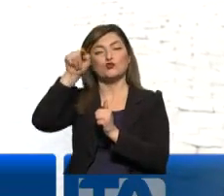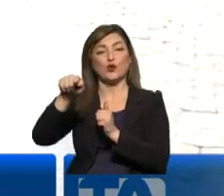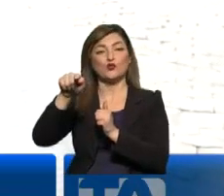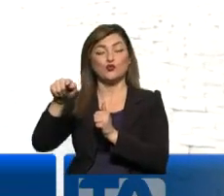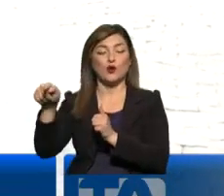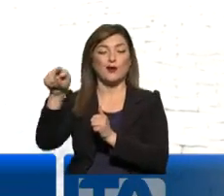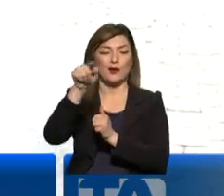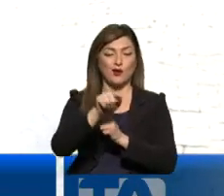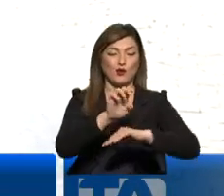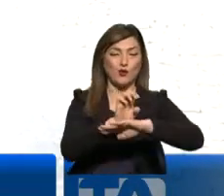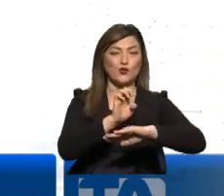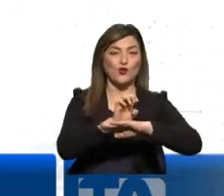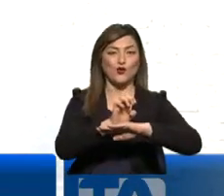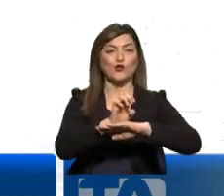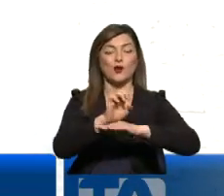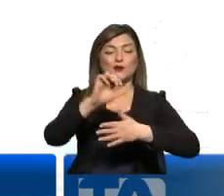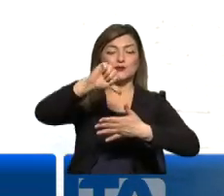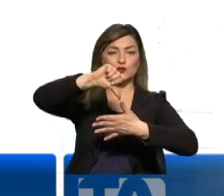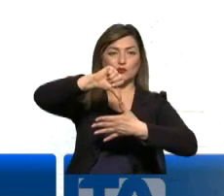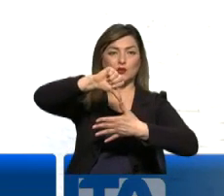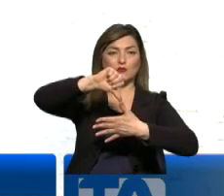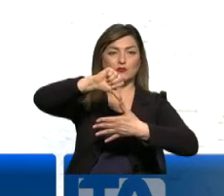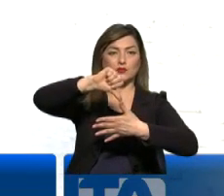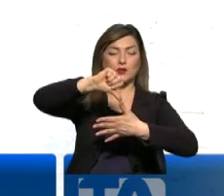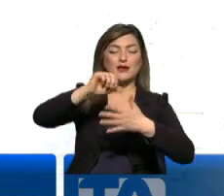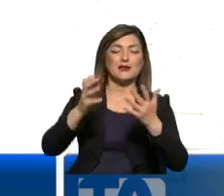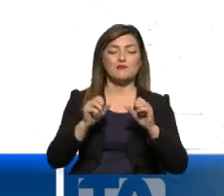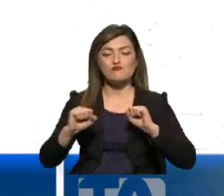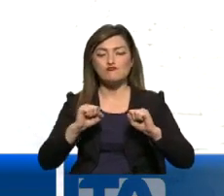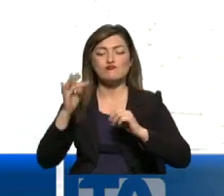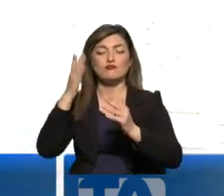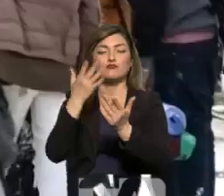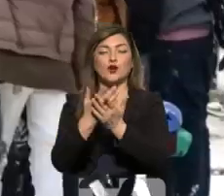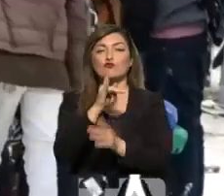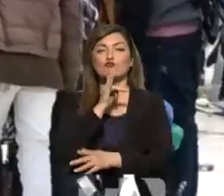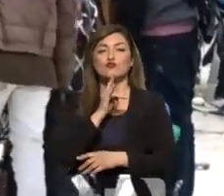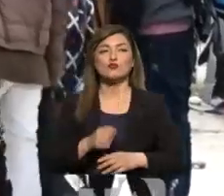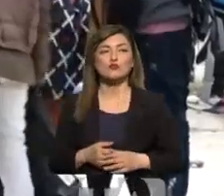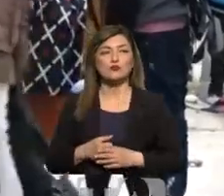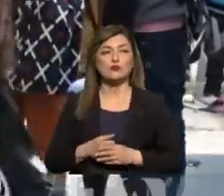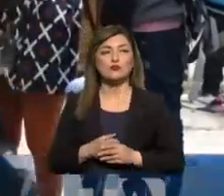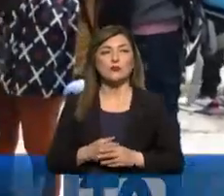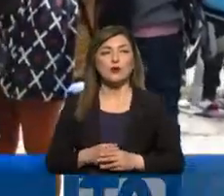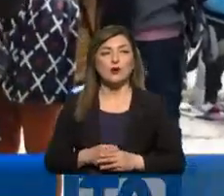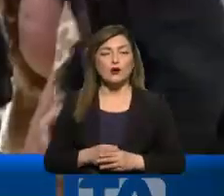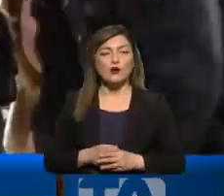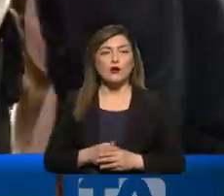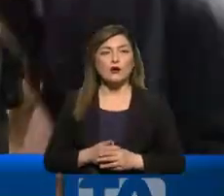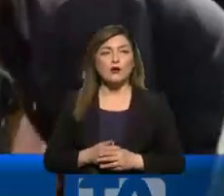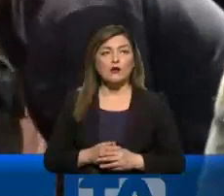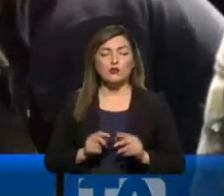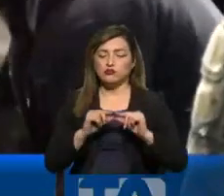nuestro país, y de ahí se van a Centroamérica para tratar de llegar hasta los Estados Unidos. Rutas manejadas por redes